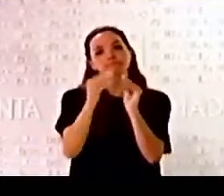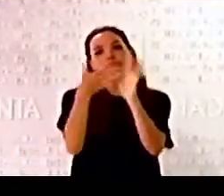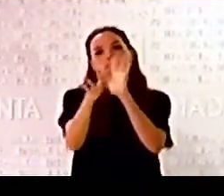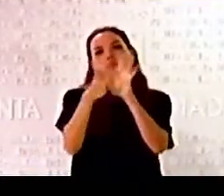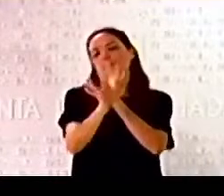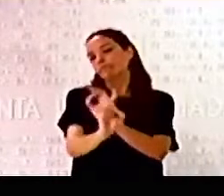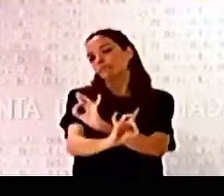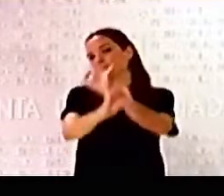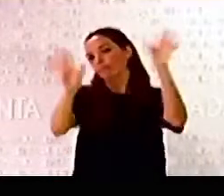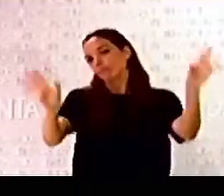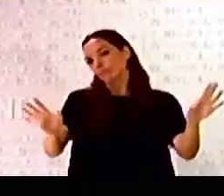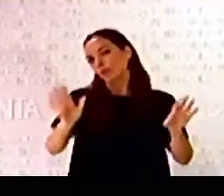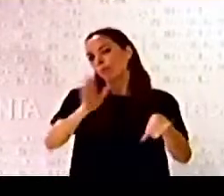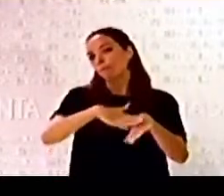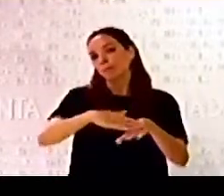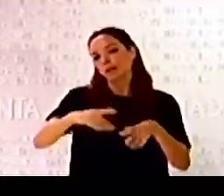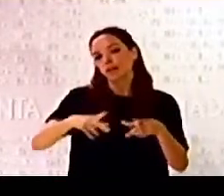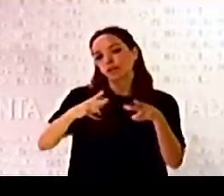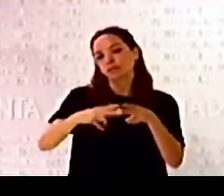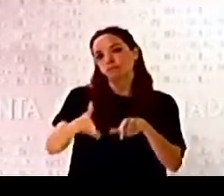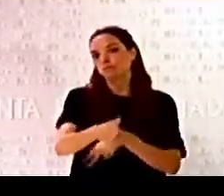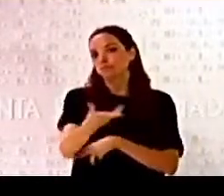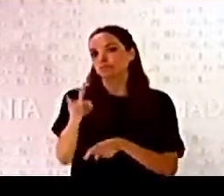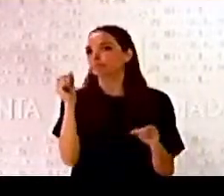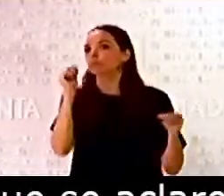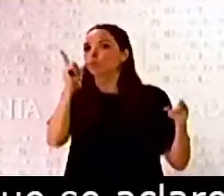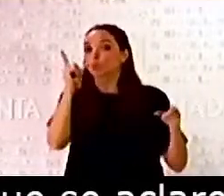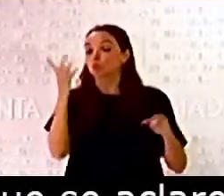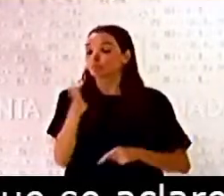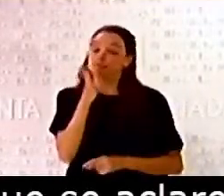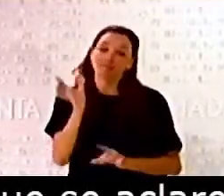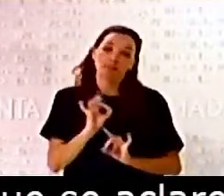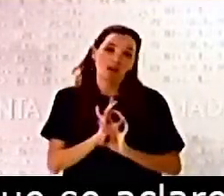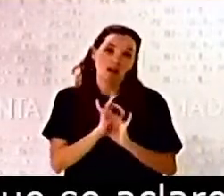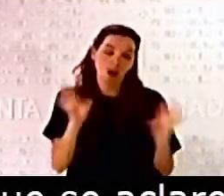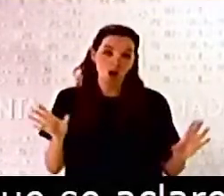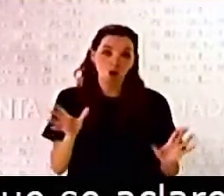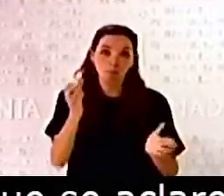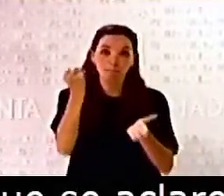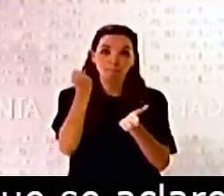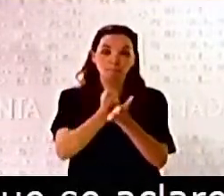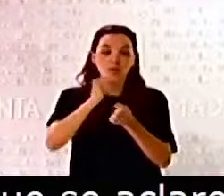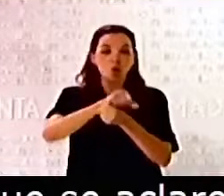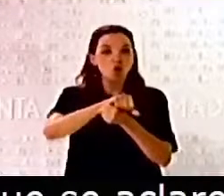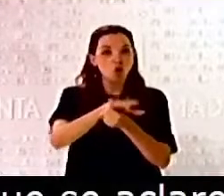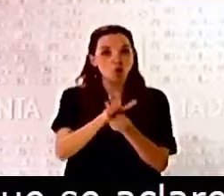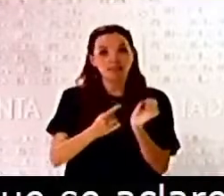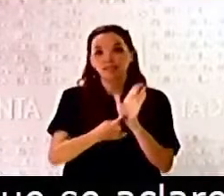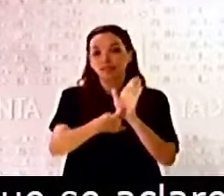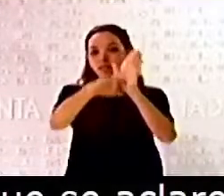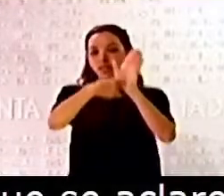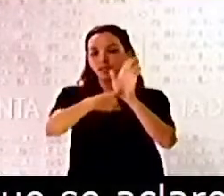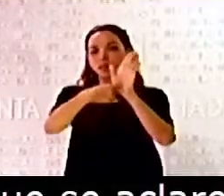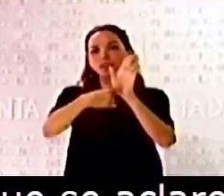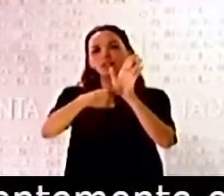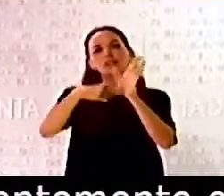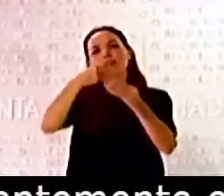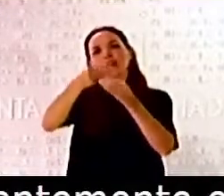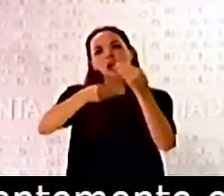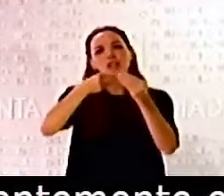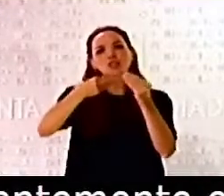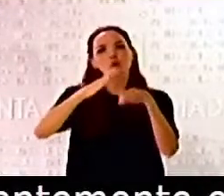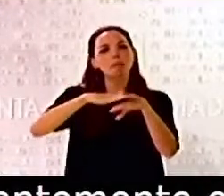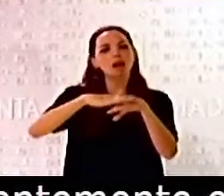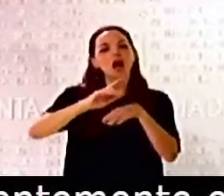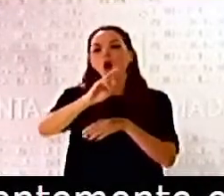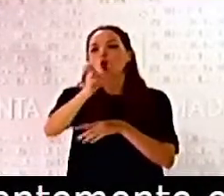se le aclare a la ciudadanía, porque evidentemente el pasaporte COVID no está diseñado para otros